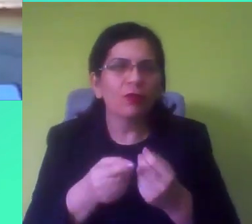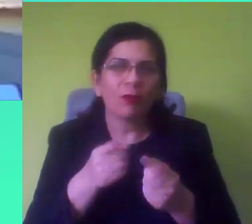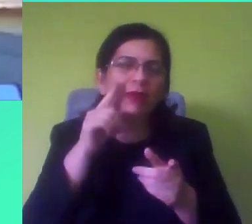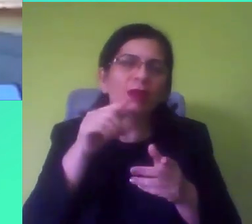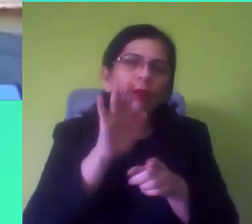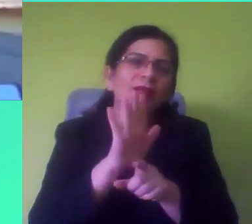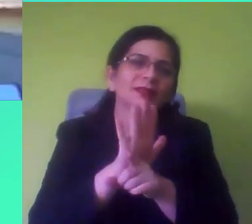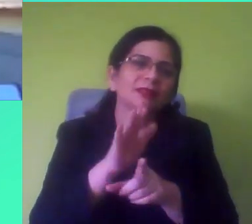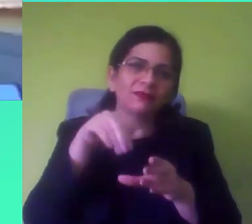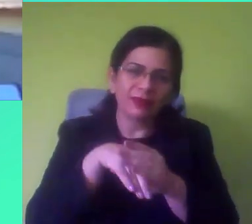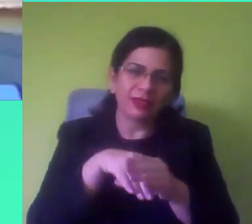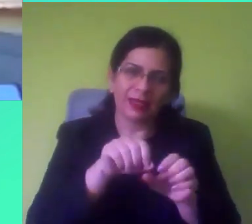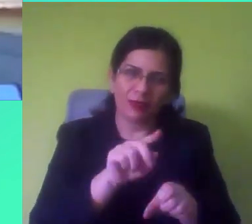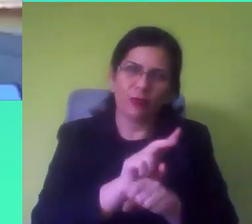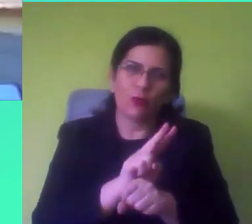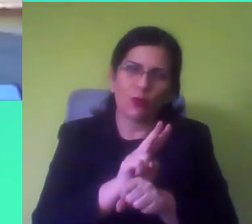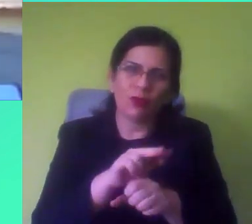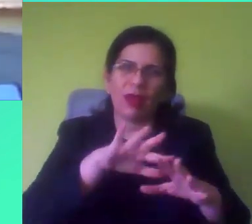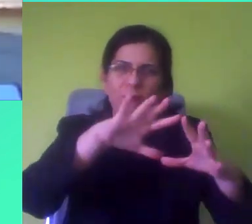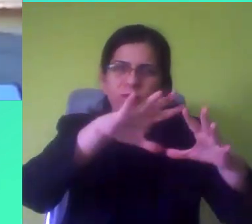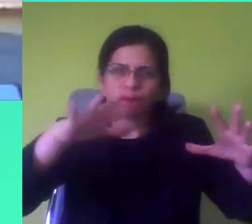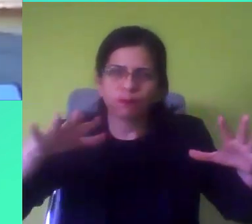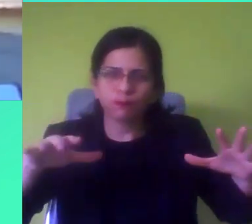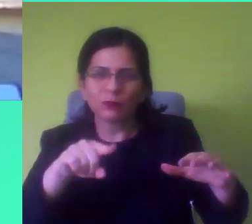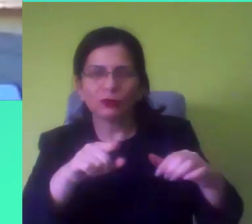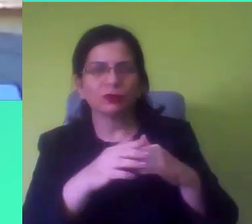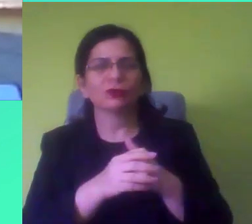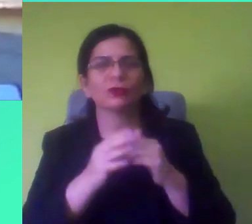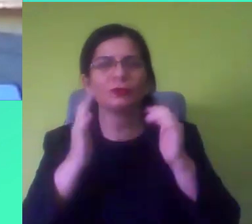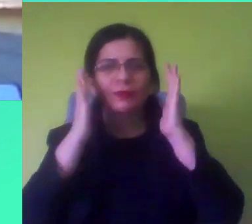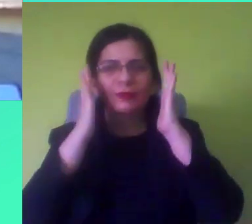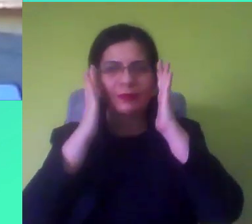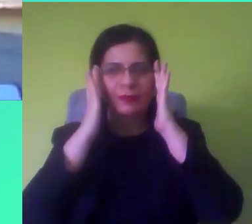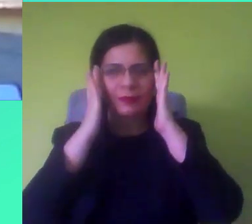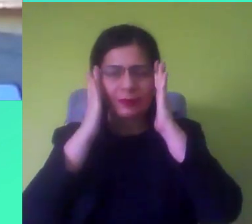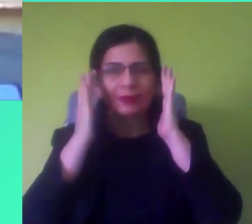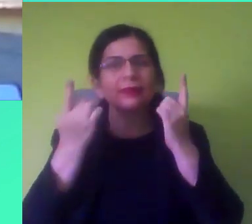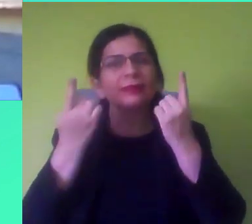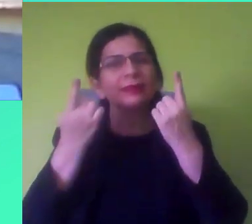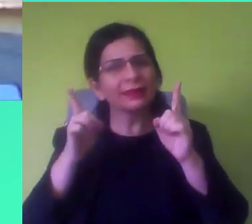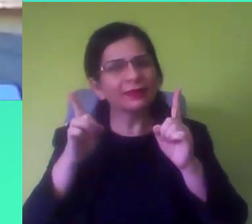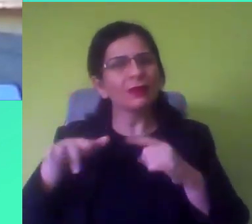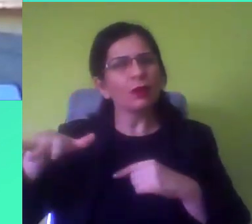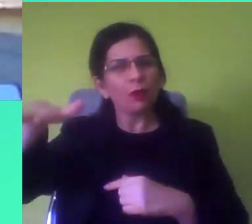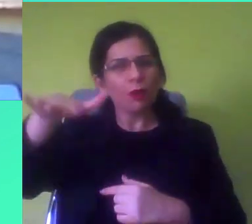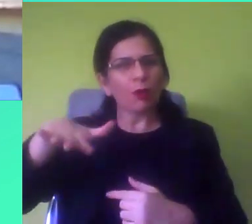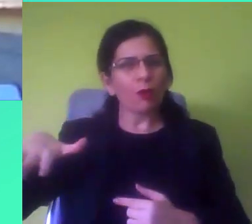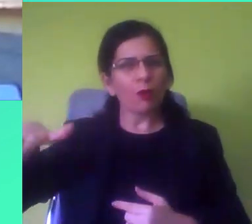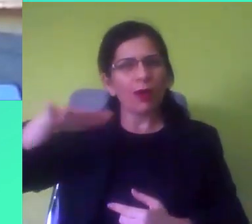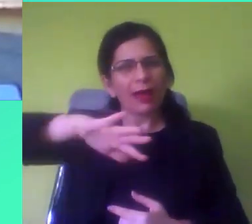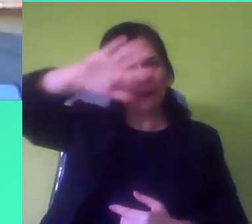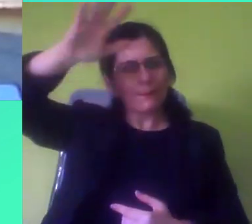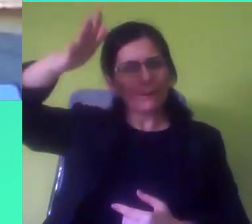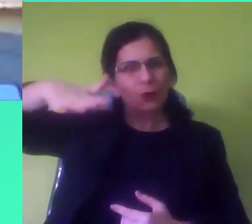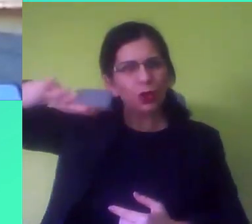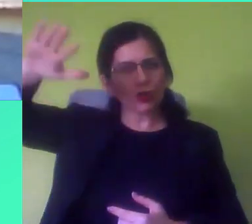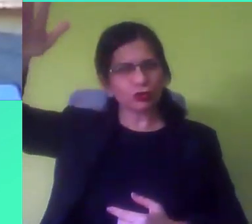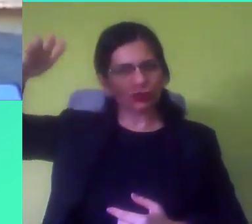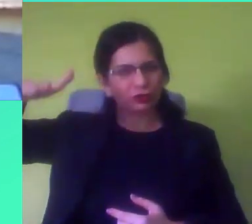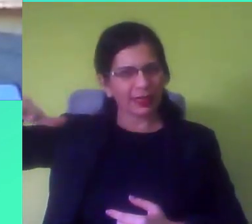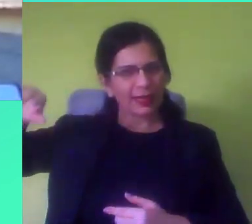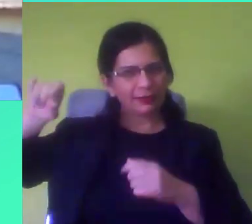mayor profundidad, mayor calor. En las zonas de montaña, como los Andes de Argentina, vamos a encontrar